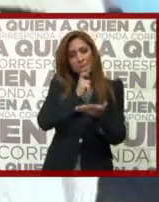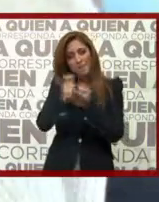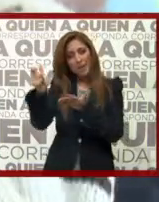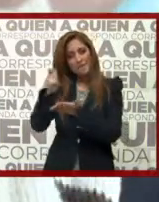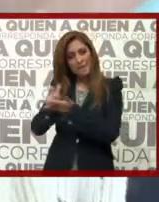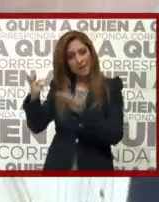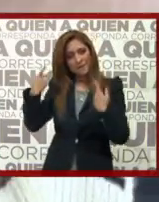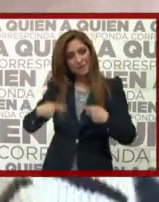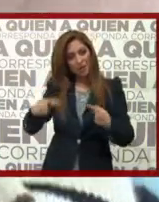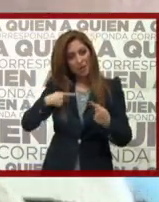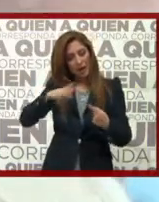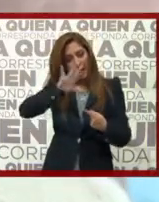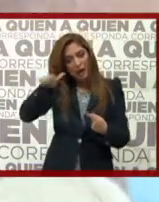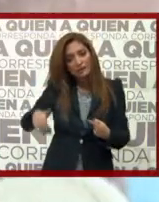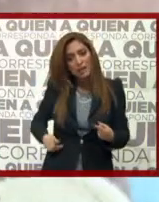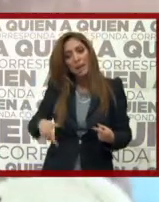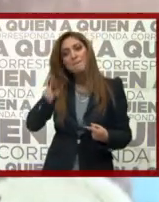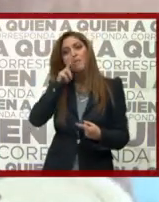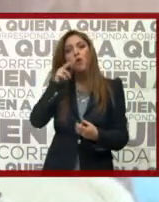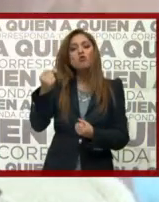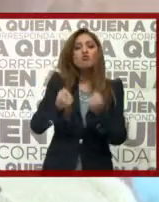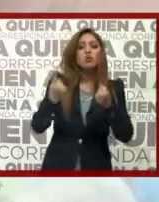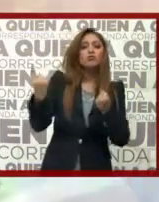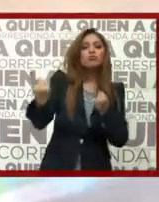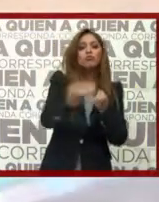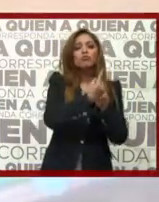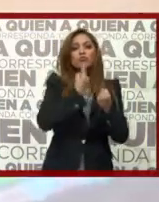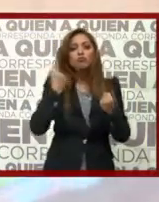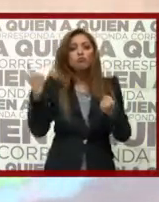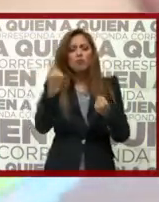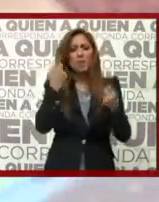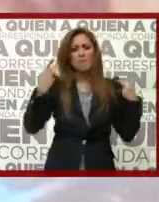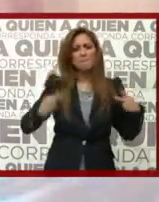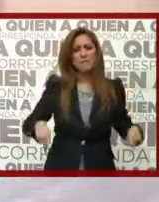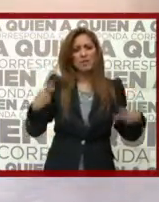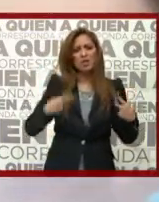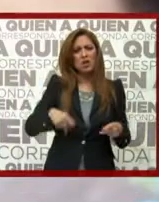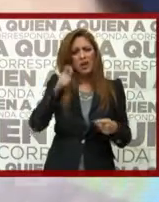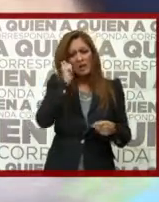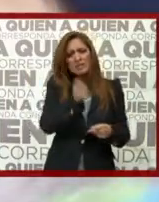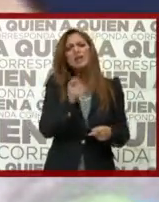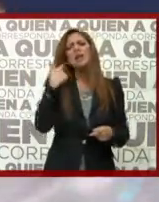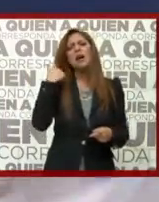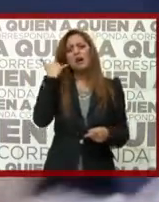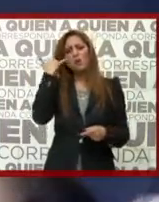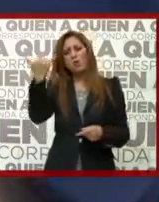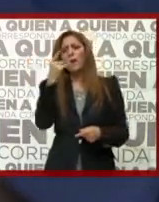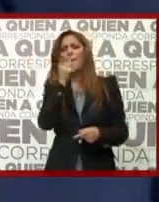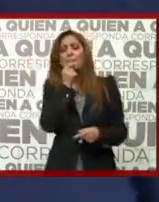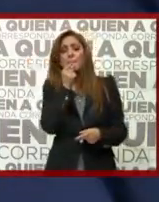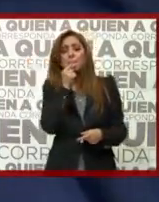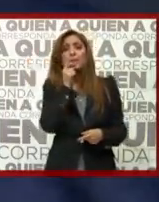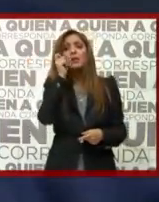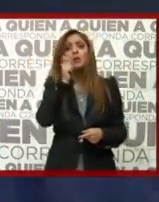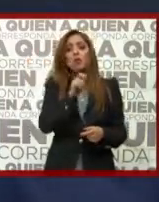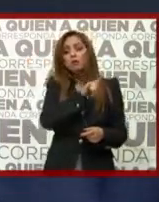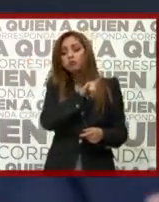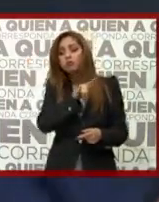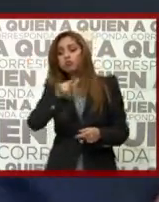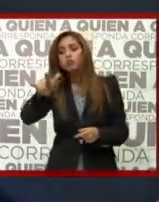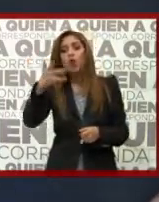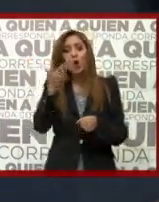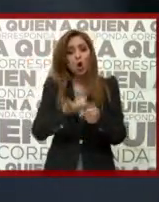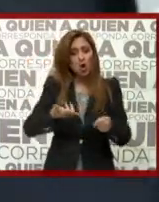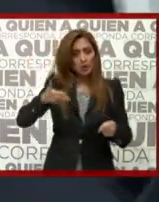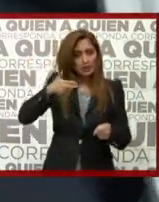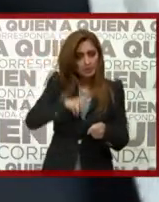lesionados, se dedicó a dar vueltas por la ciudad. Ante la insistencia de las víctimas y la amenaza de llamar a una patrulla, los llevó finalmente a un